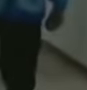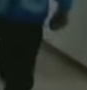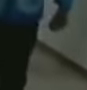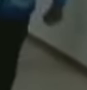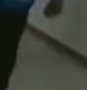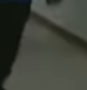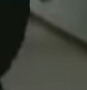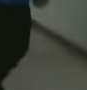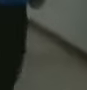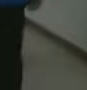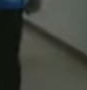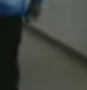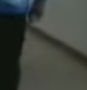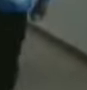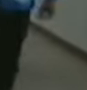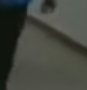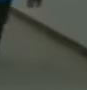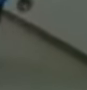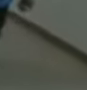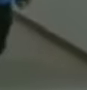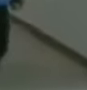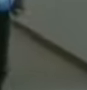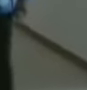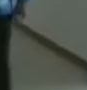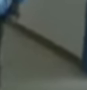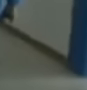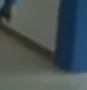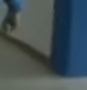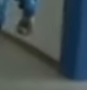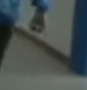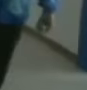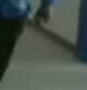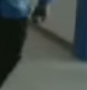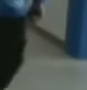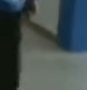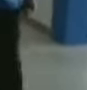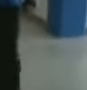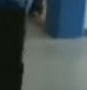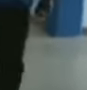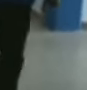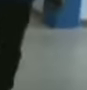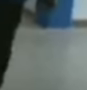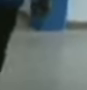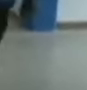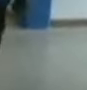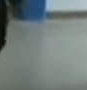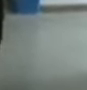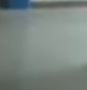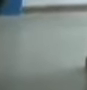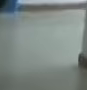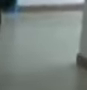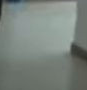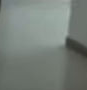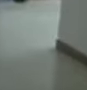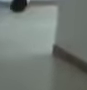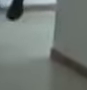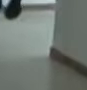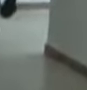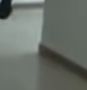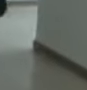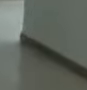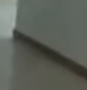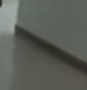nació la patria aquí un 24 de junio de 1821 bajo la Espada del Gran Simón